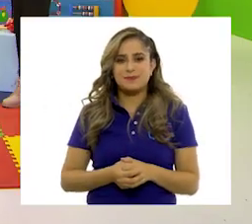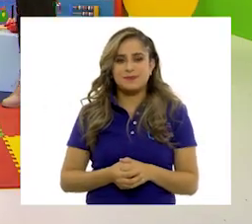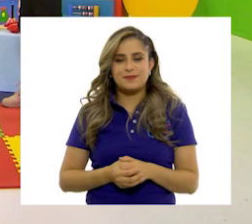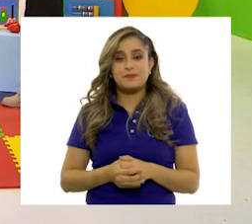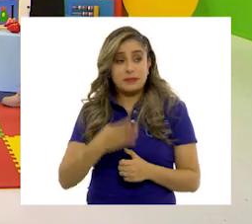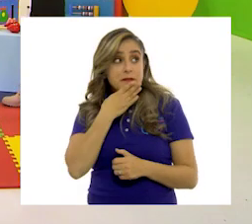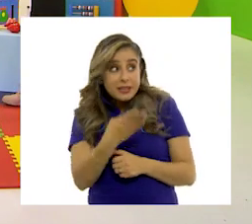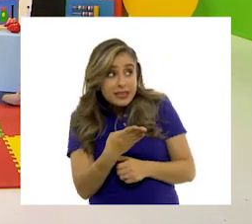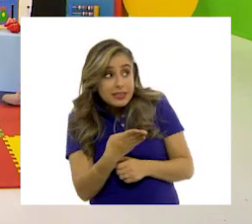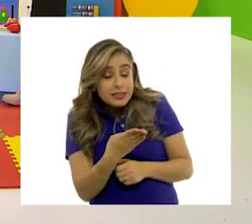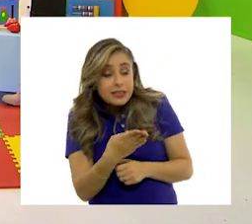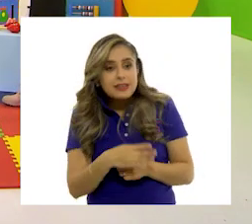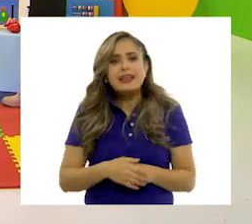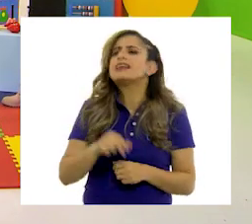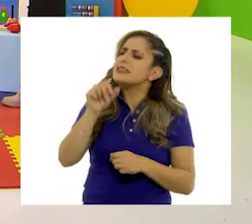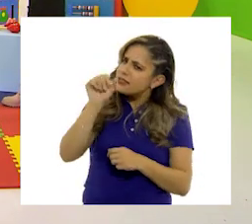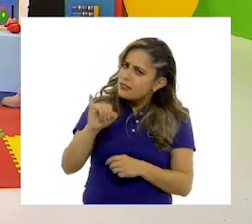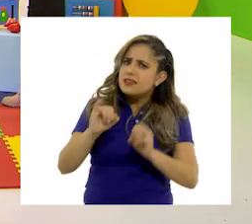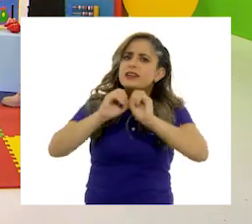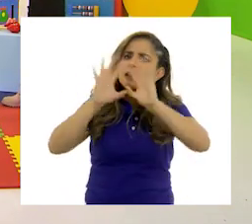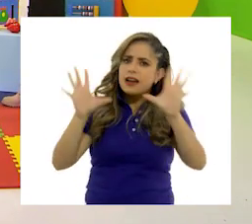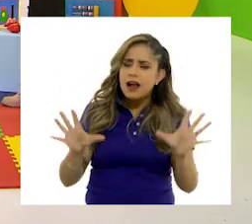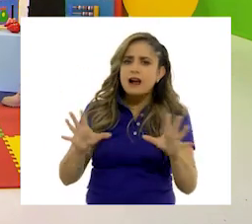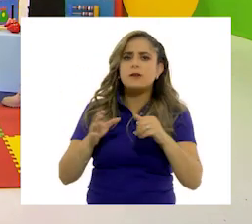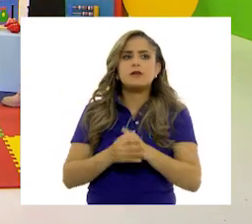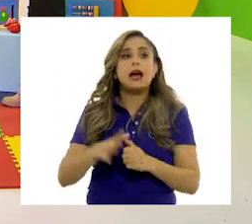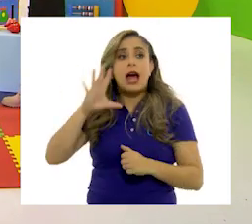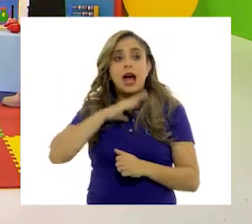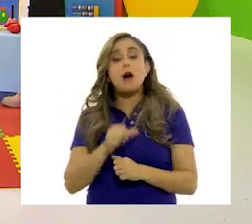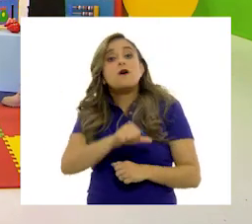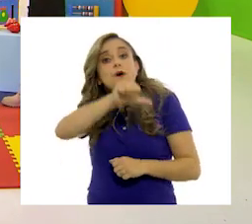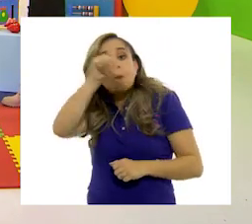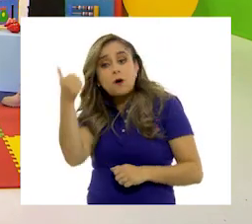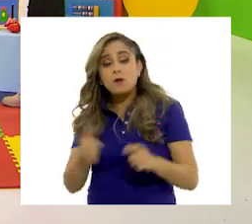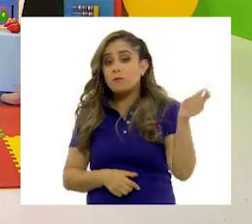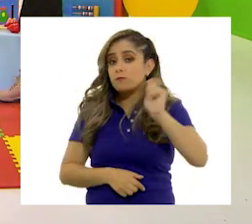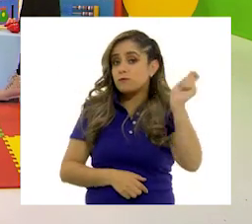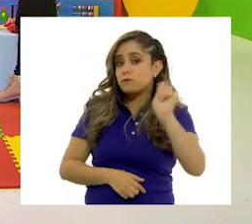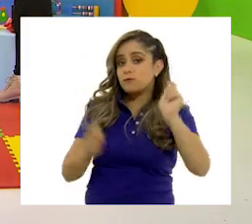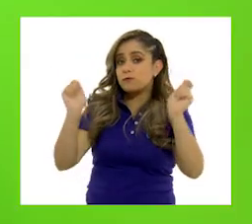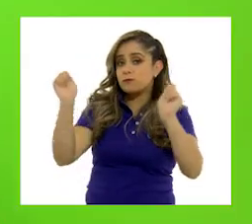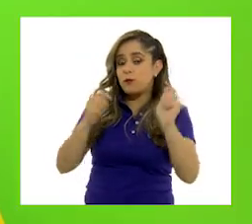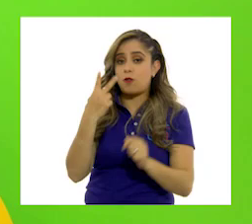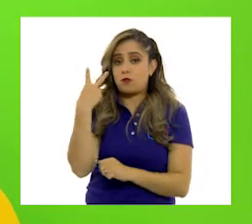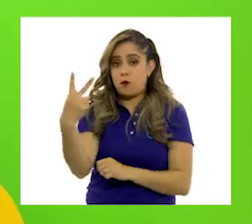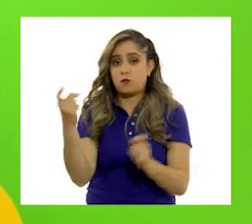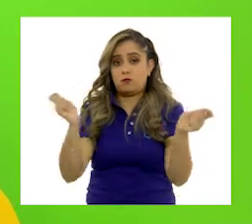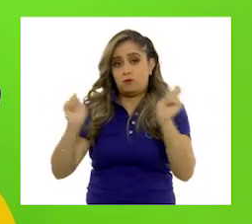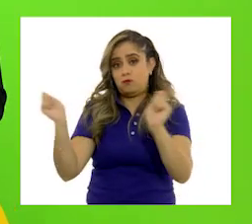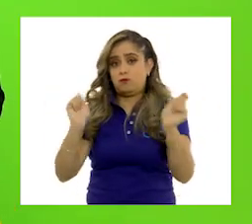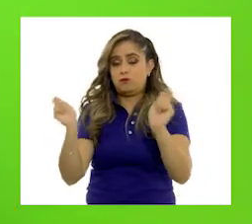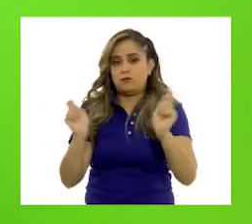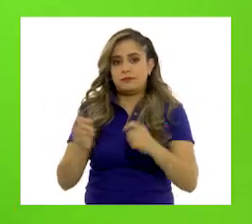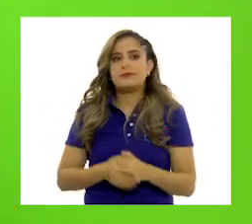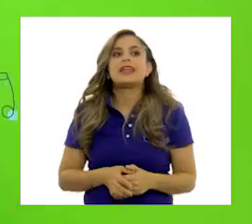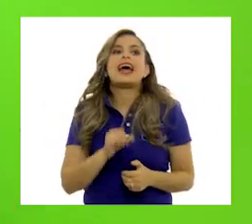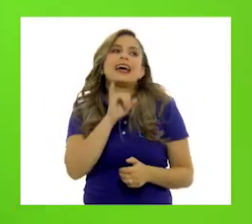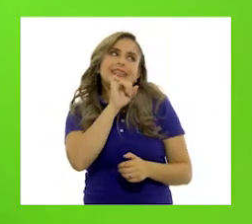¿Está bien, Pablo? Claro que sí, pero aquí hay otros cascabeles para que toques con las dos manos. Ah, pues